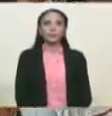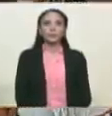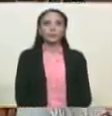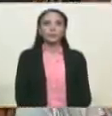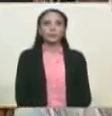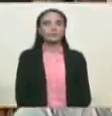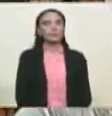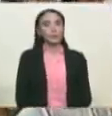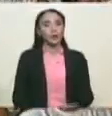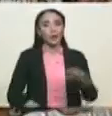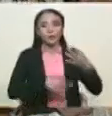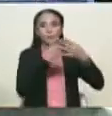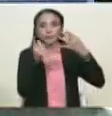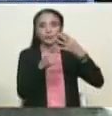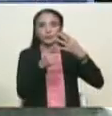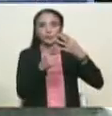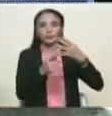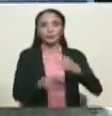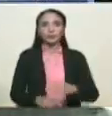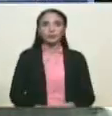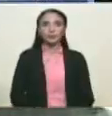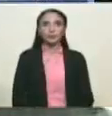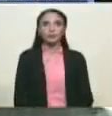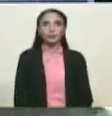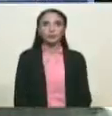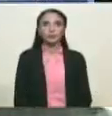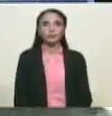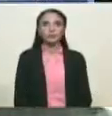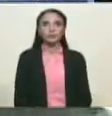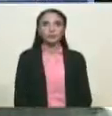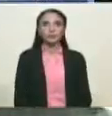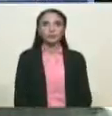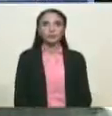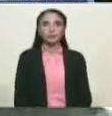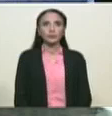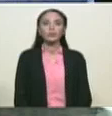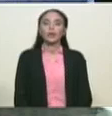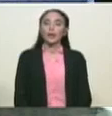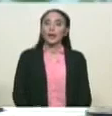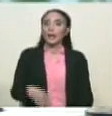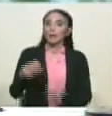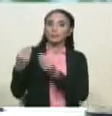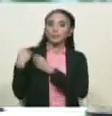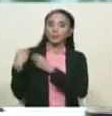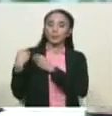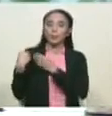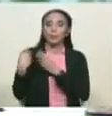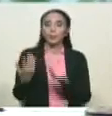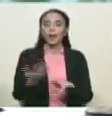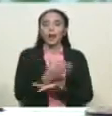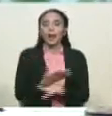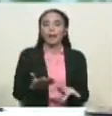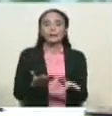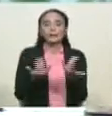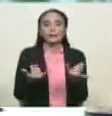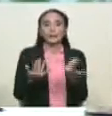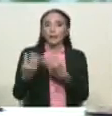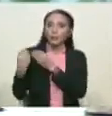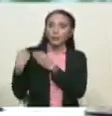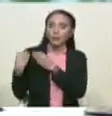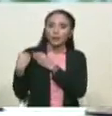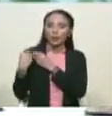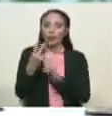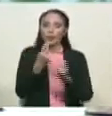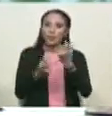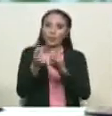En cuarto lugar, me solicitan 50 motores fuera de borda para